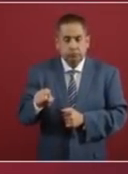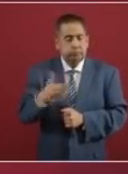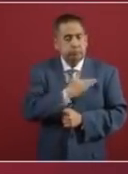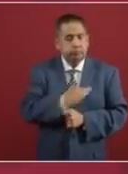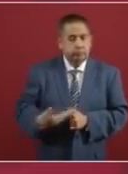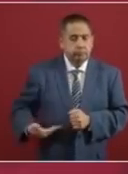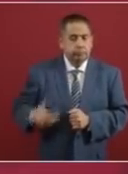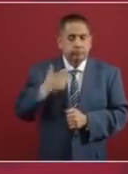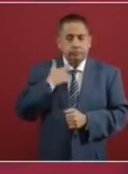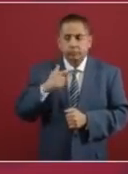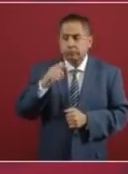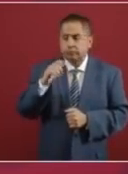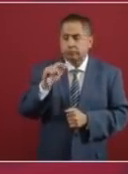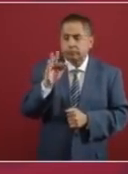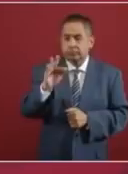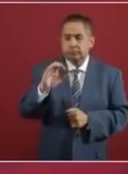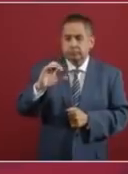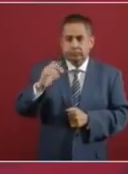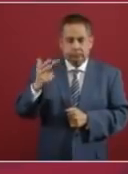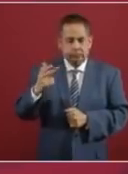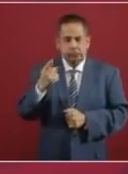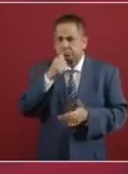presidente Calderón, fue una carta